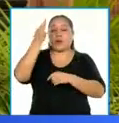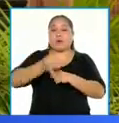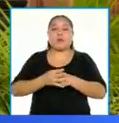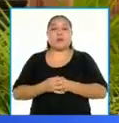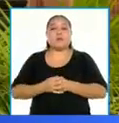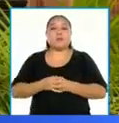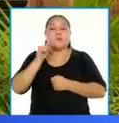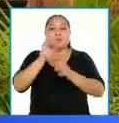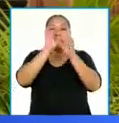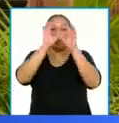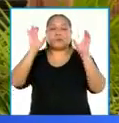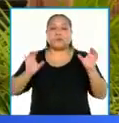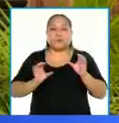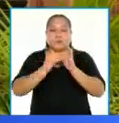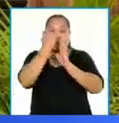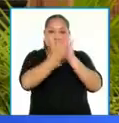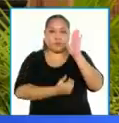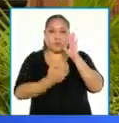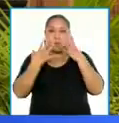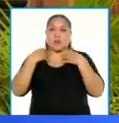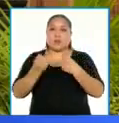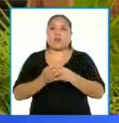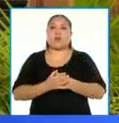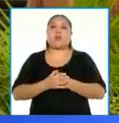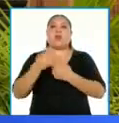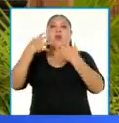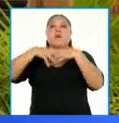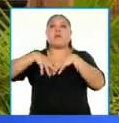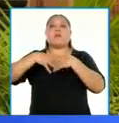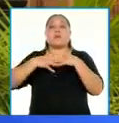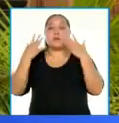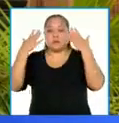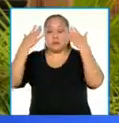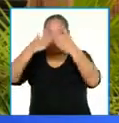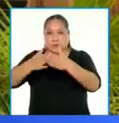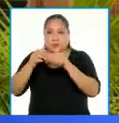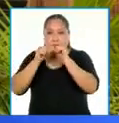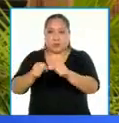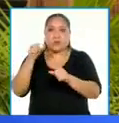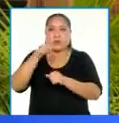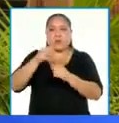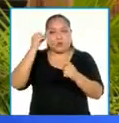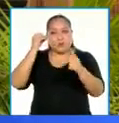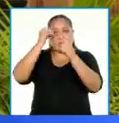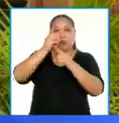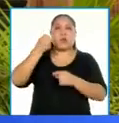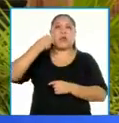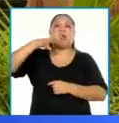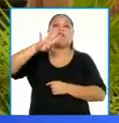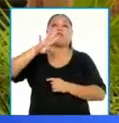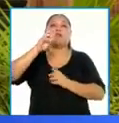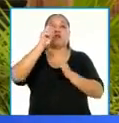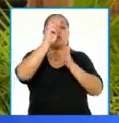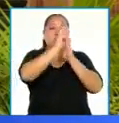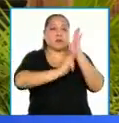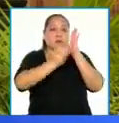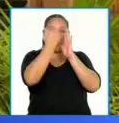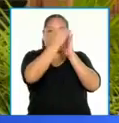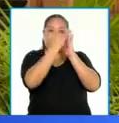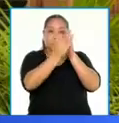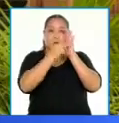Por certificados de registro sanitario, o sea, empresas que se dedican permanentemente a este fin, hay 14 registros en el